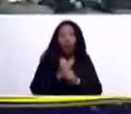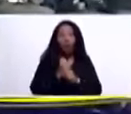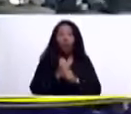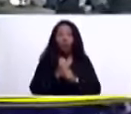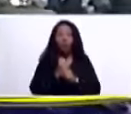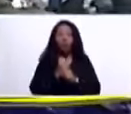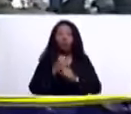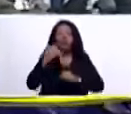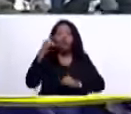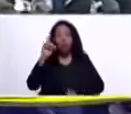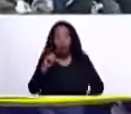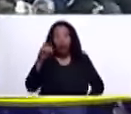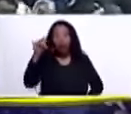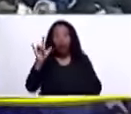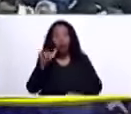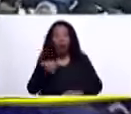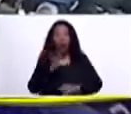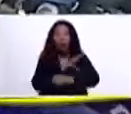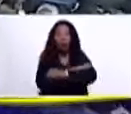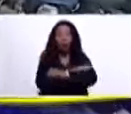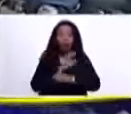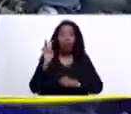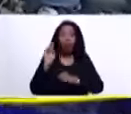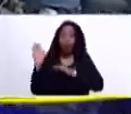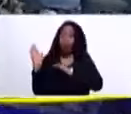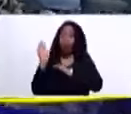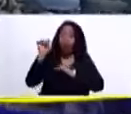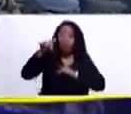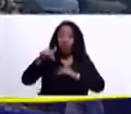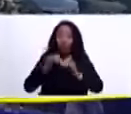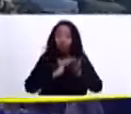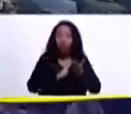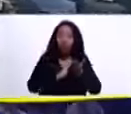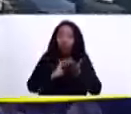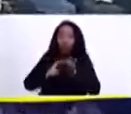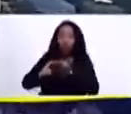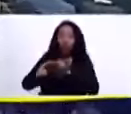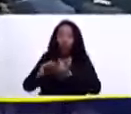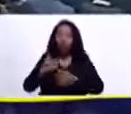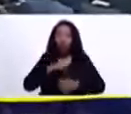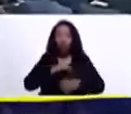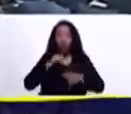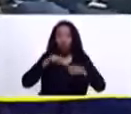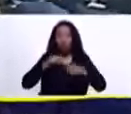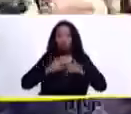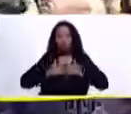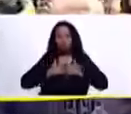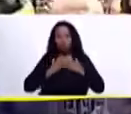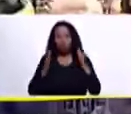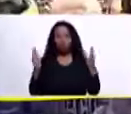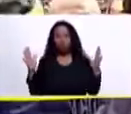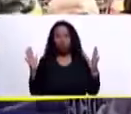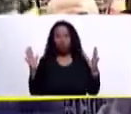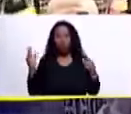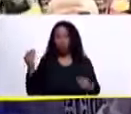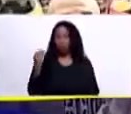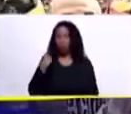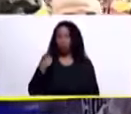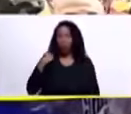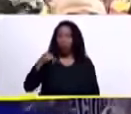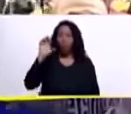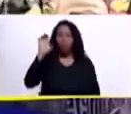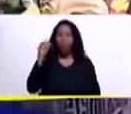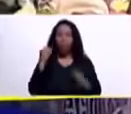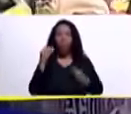la oposición venezolana, y bueno, estamos prestos al llamado de la patria por la